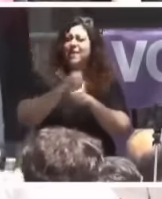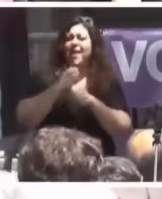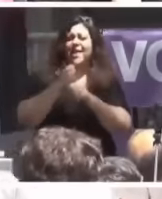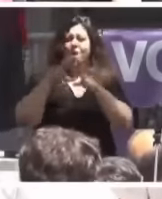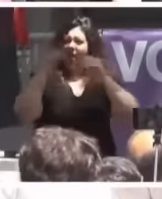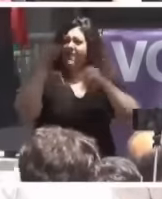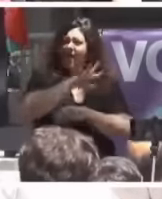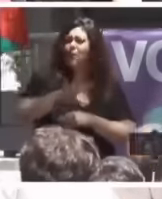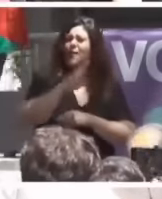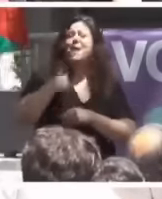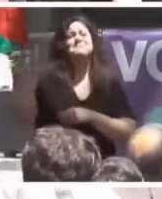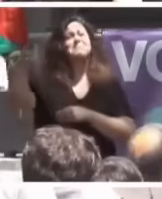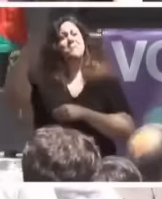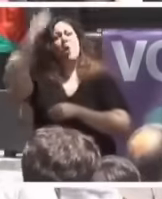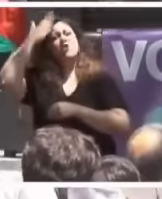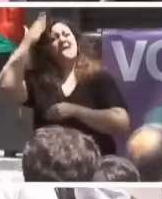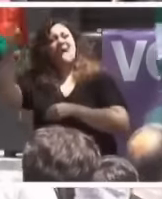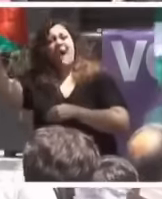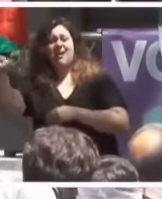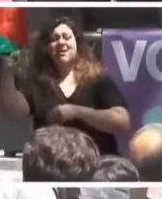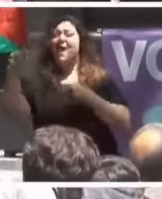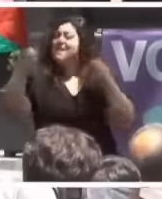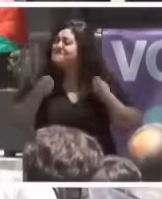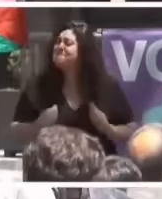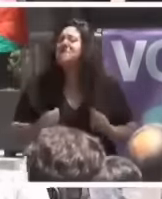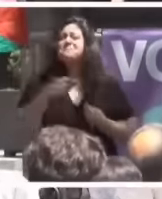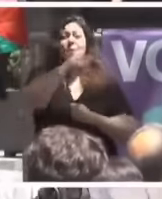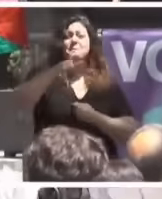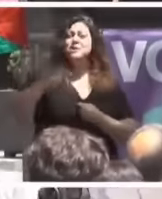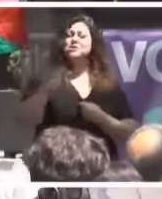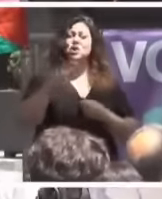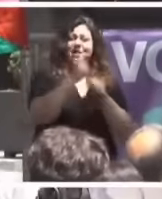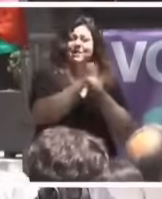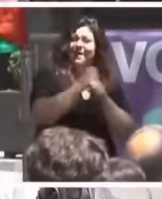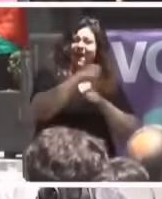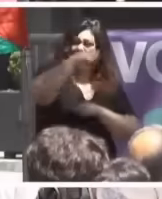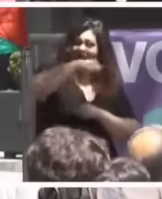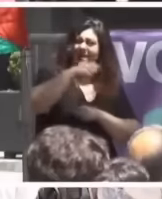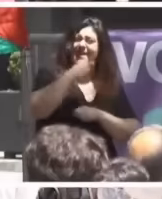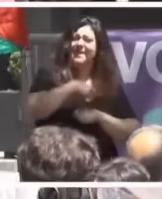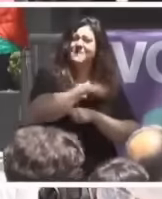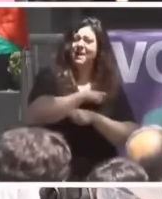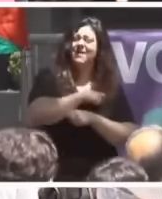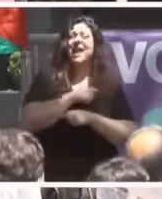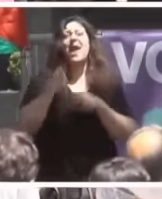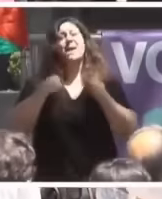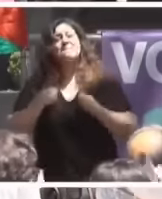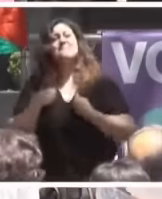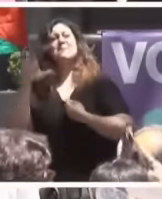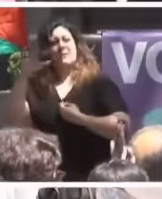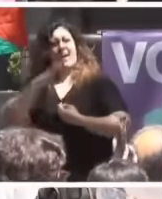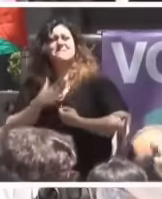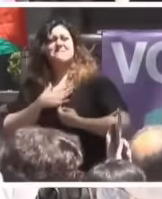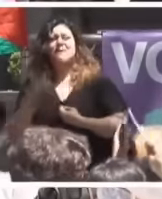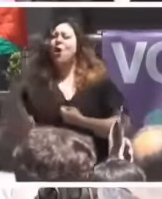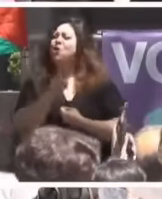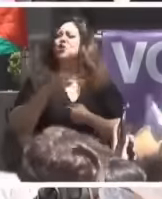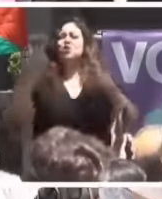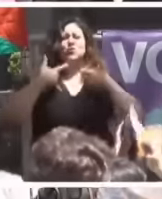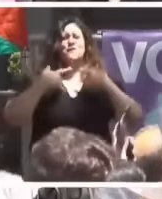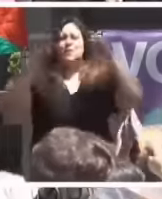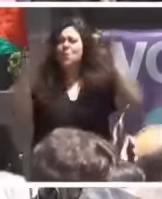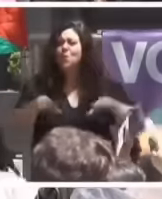Es exactamente mismo el sufrimiento de la gente trabajadora de este país que de mi país. Creo que